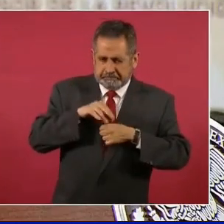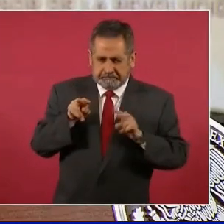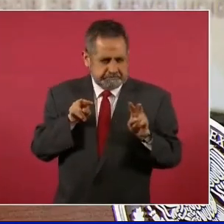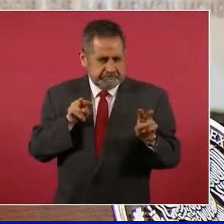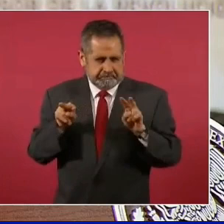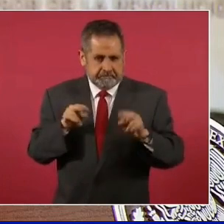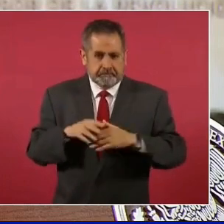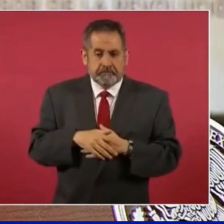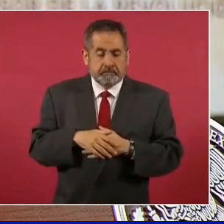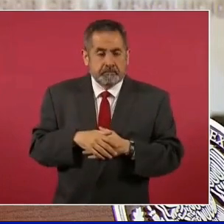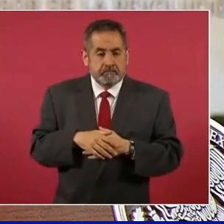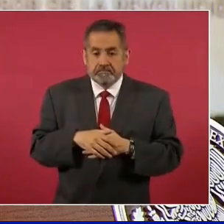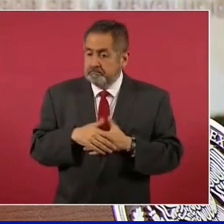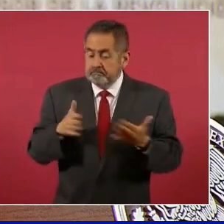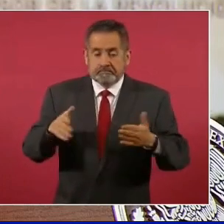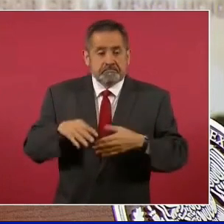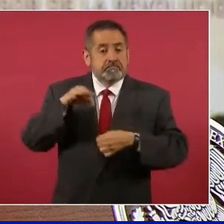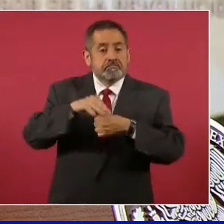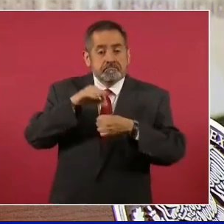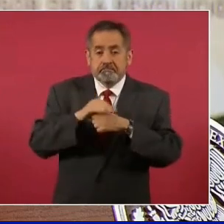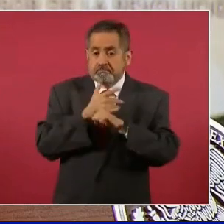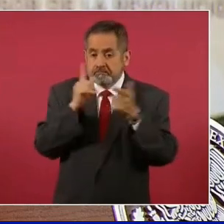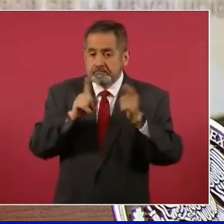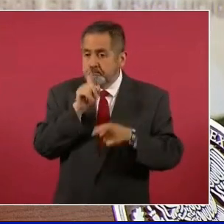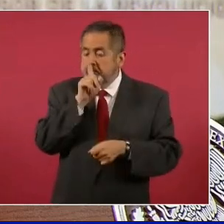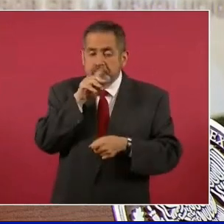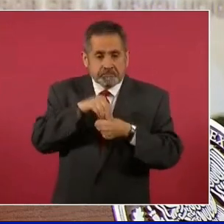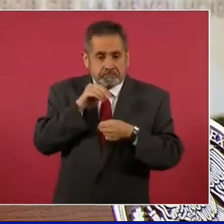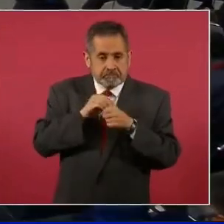y voto libre, secreto, directo,